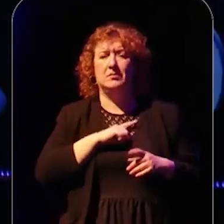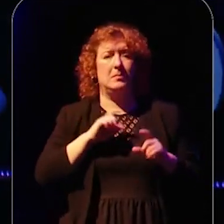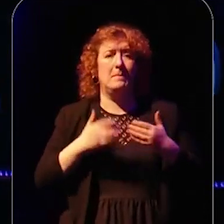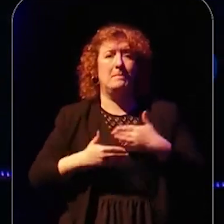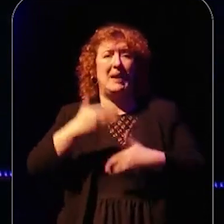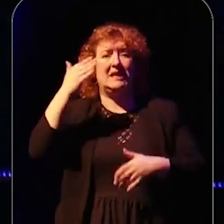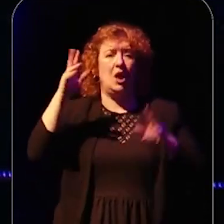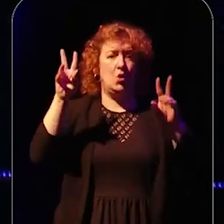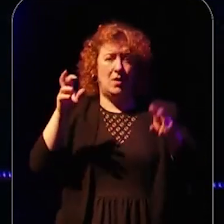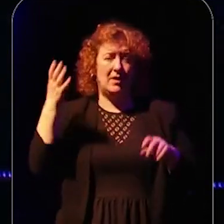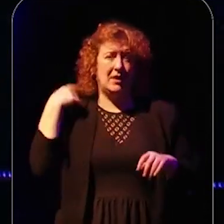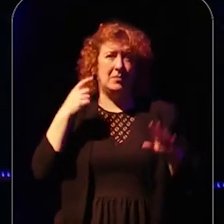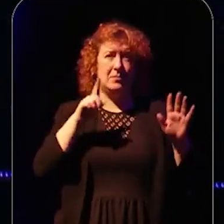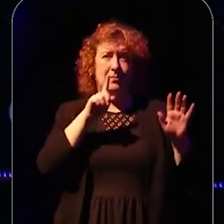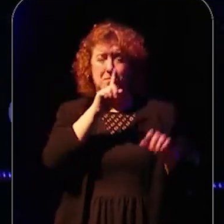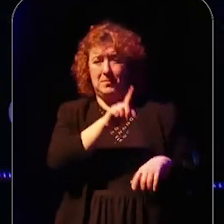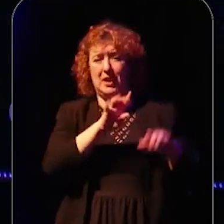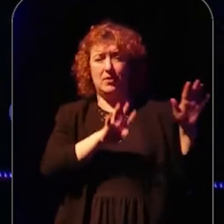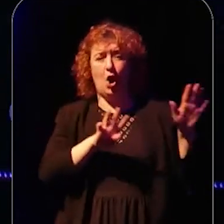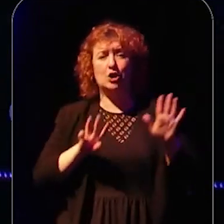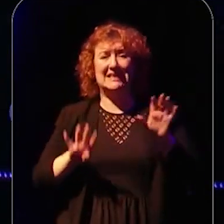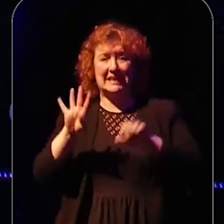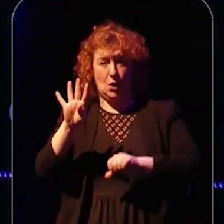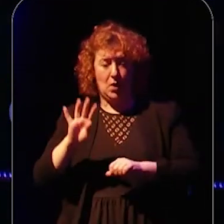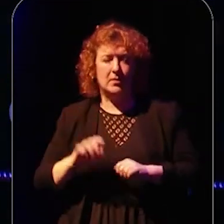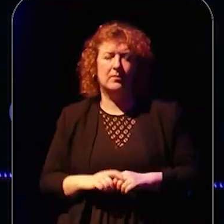pantallas. Saco allá por el 89